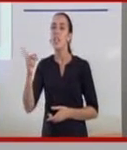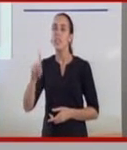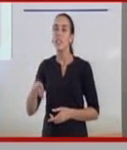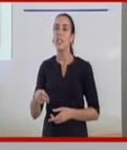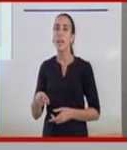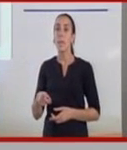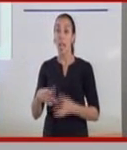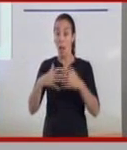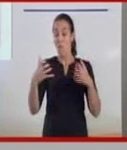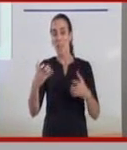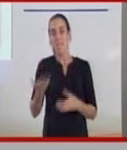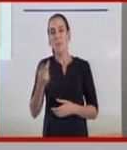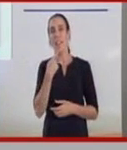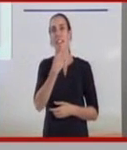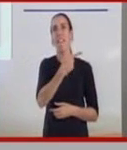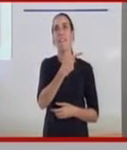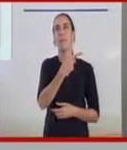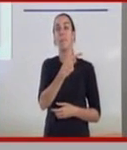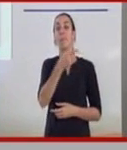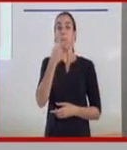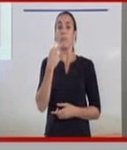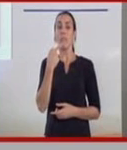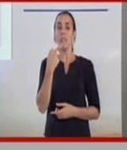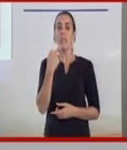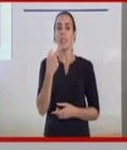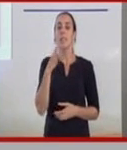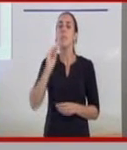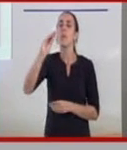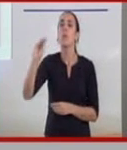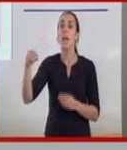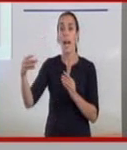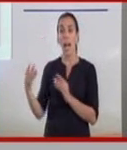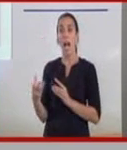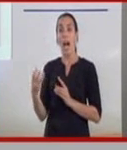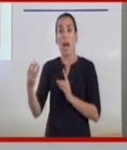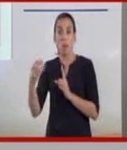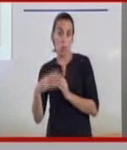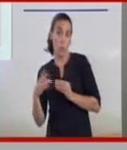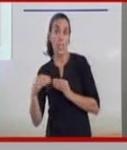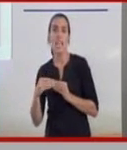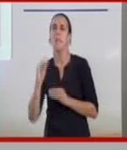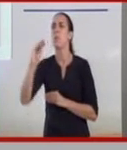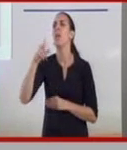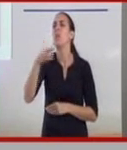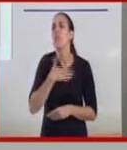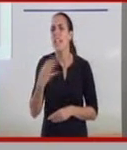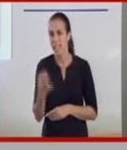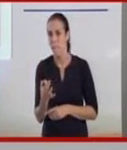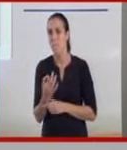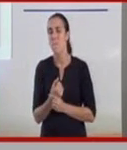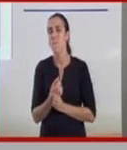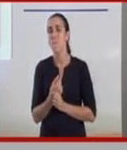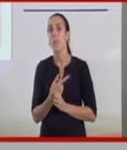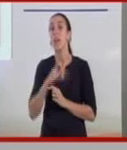clientes qué es lo que quieren y que nosotros podemos intentar dárselo, pero que lógicamente cuando el usuario disponga de ese